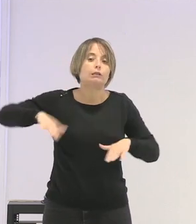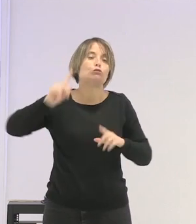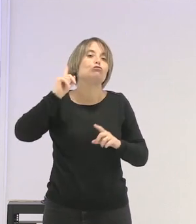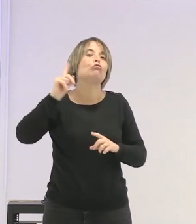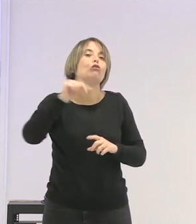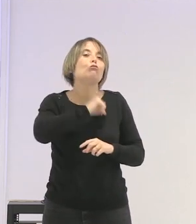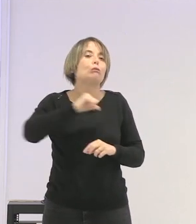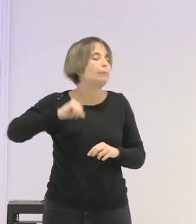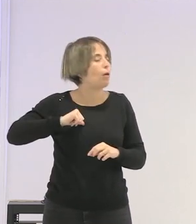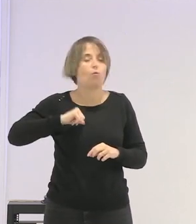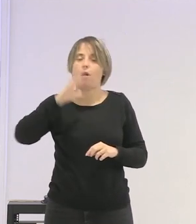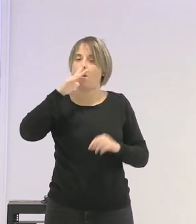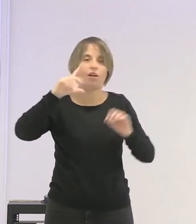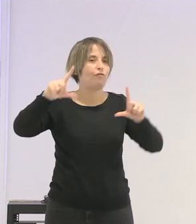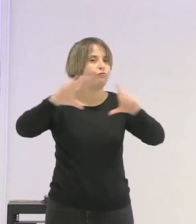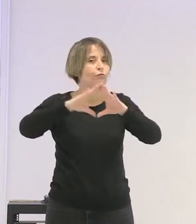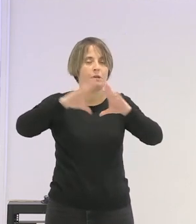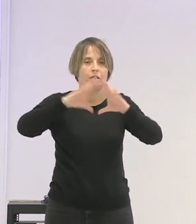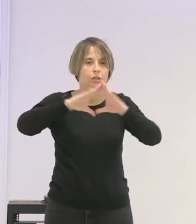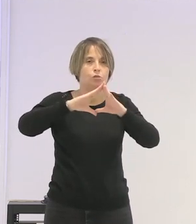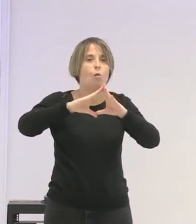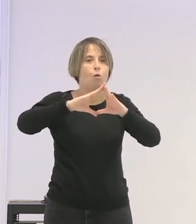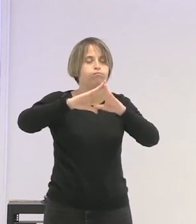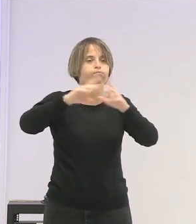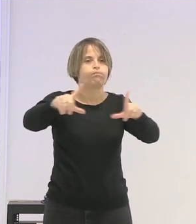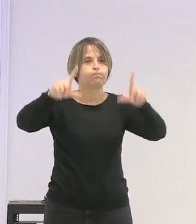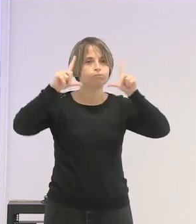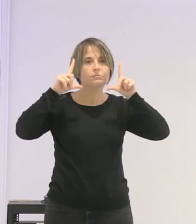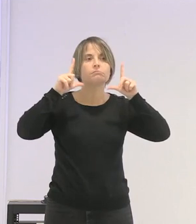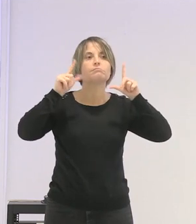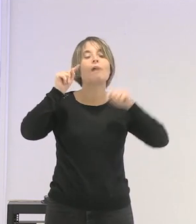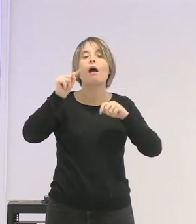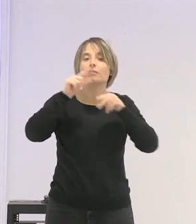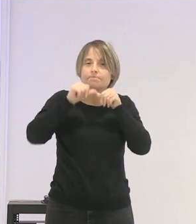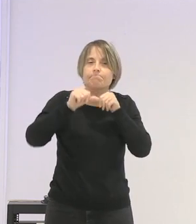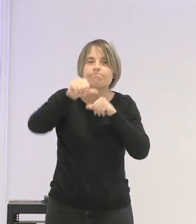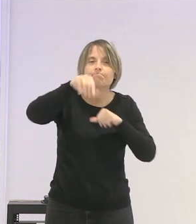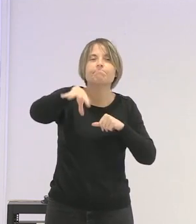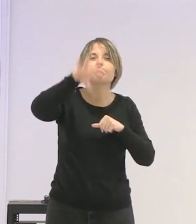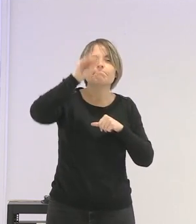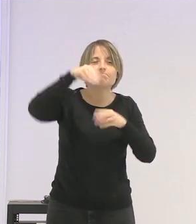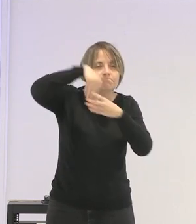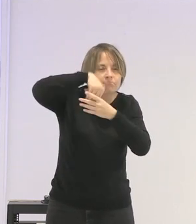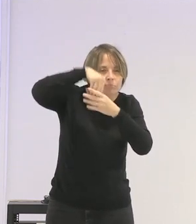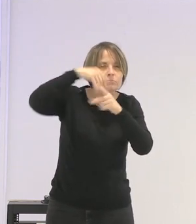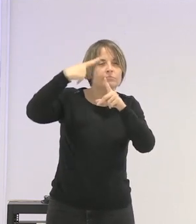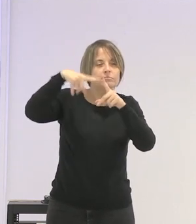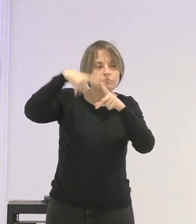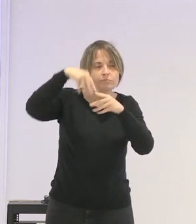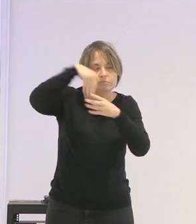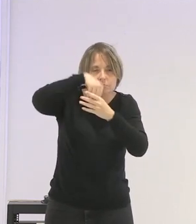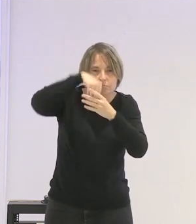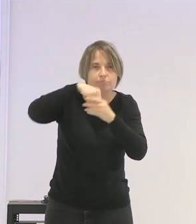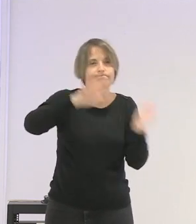feminismo le ha dado luz, por así decir, podemos entender que hay unos ciertos elementos que se tienen